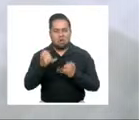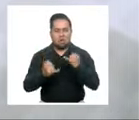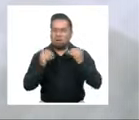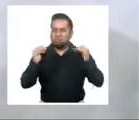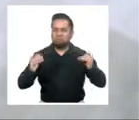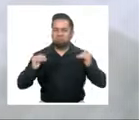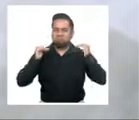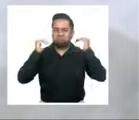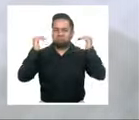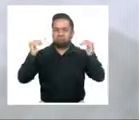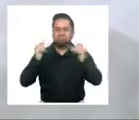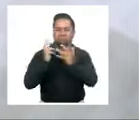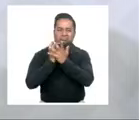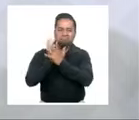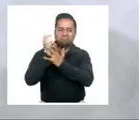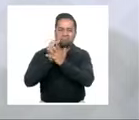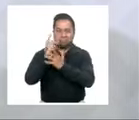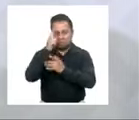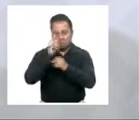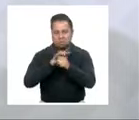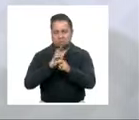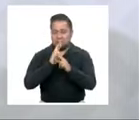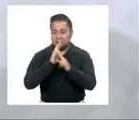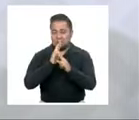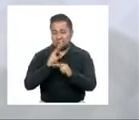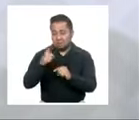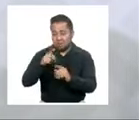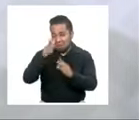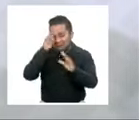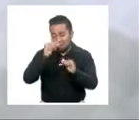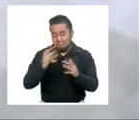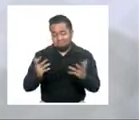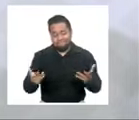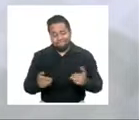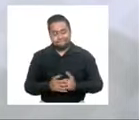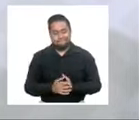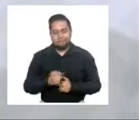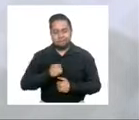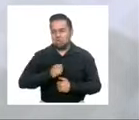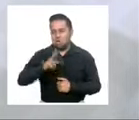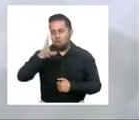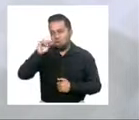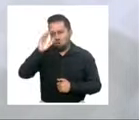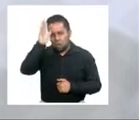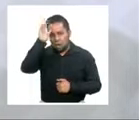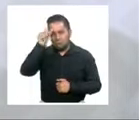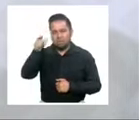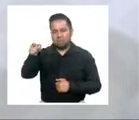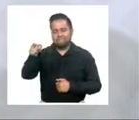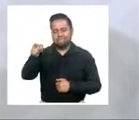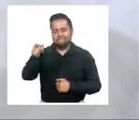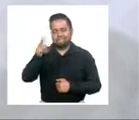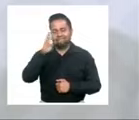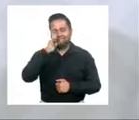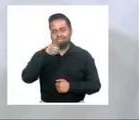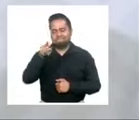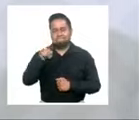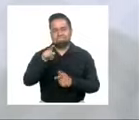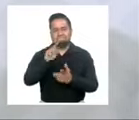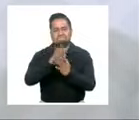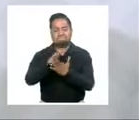magistrados en la resolución que tuvieron. No nos parece correcto que hayan